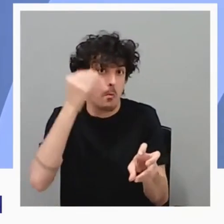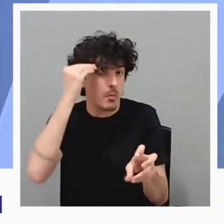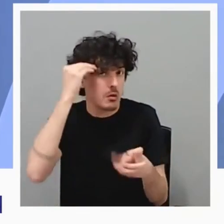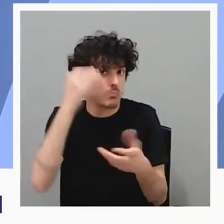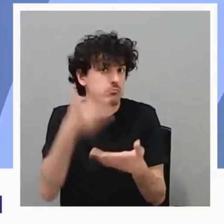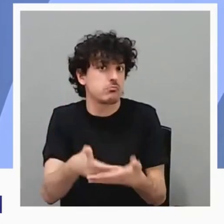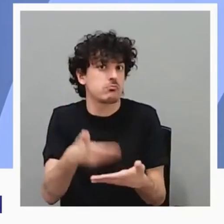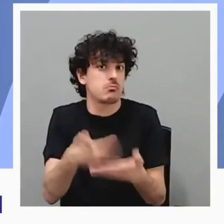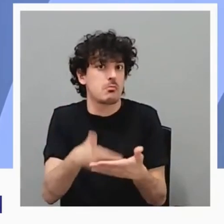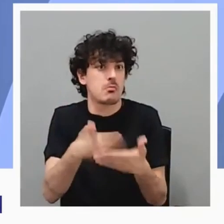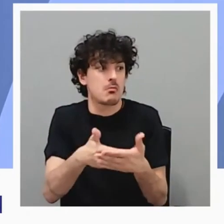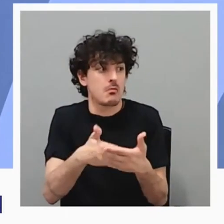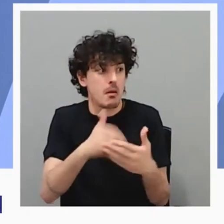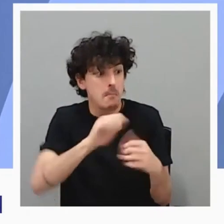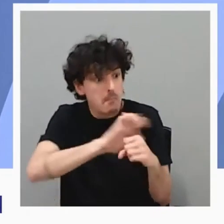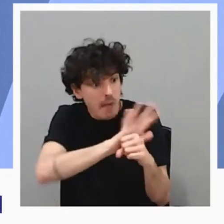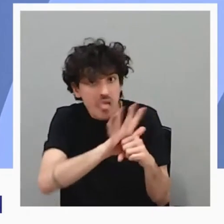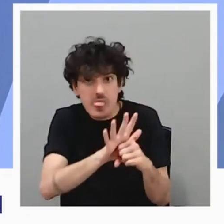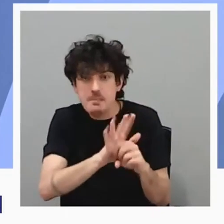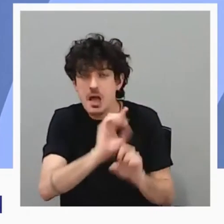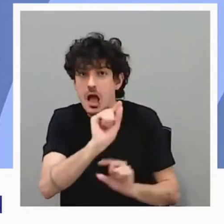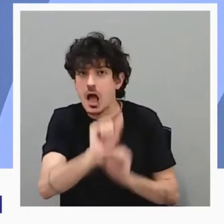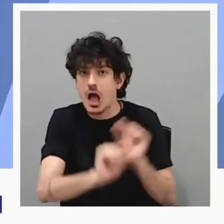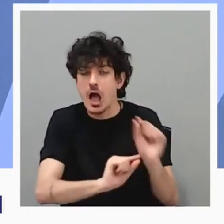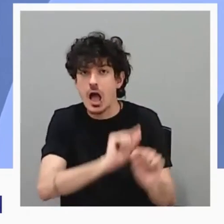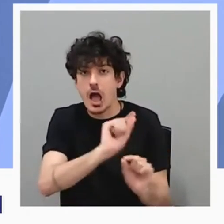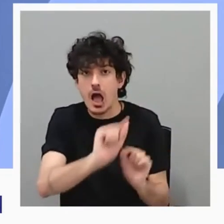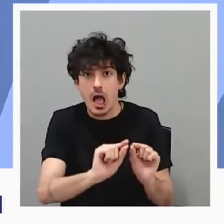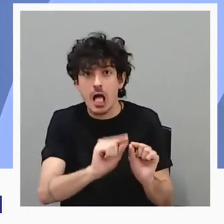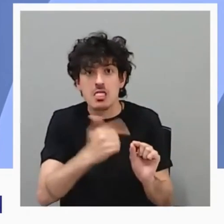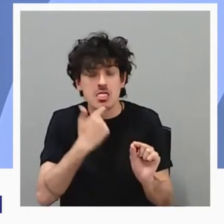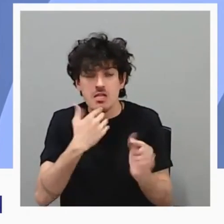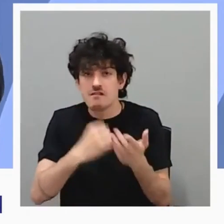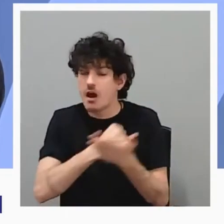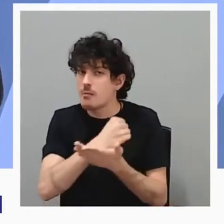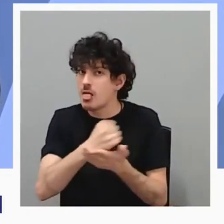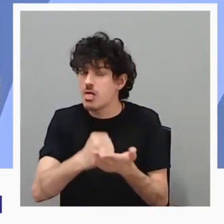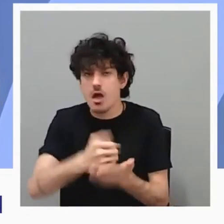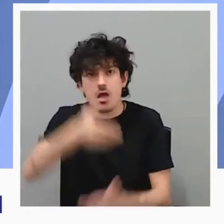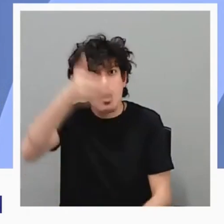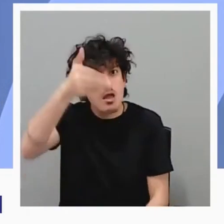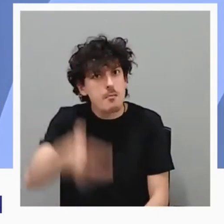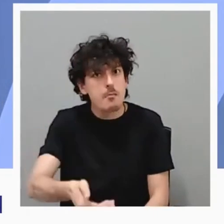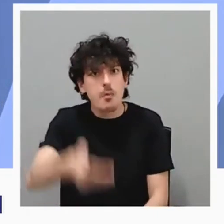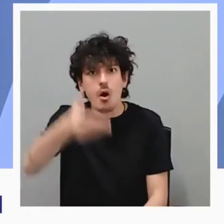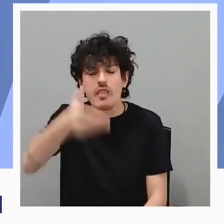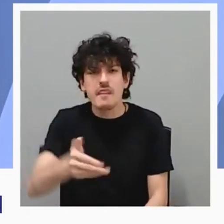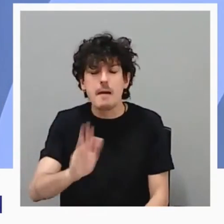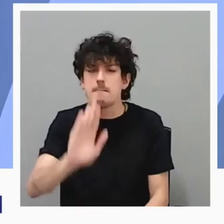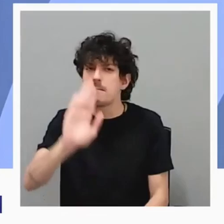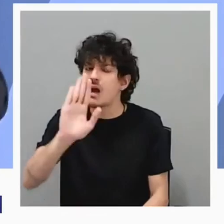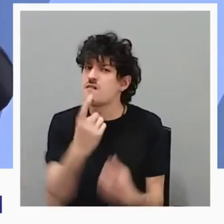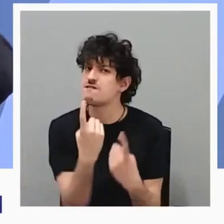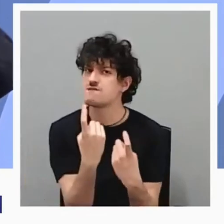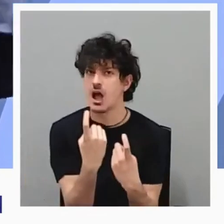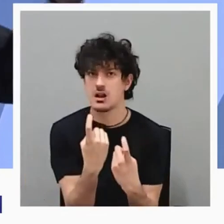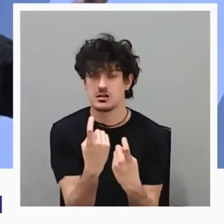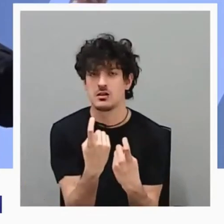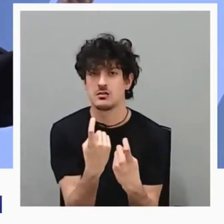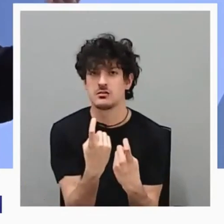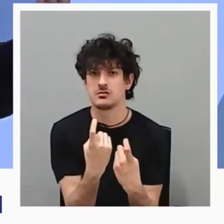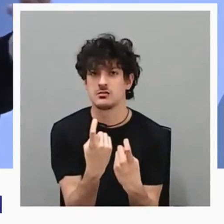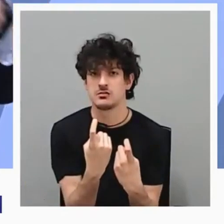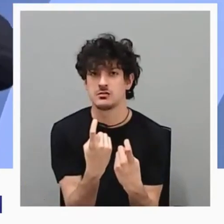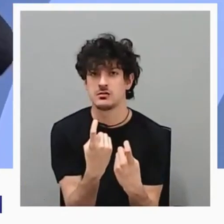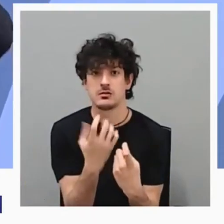es fundamental, pero insuficiente según los patrones en los que se venía dando. Porque cuando se genera